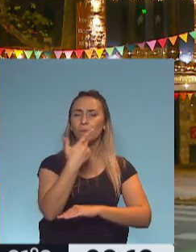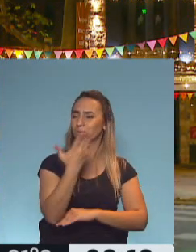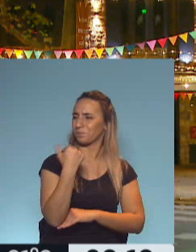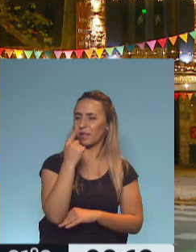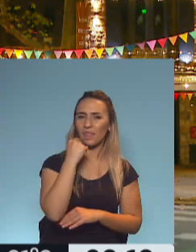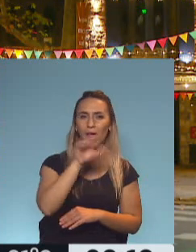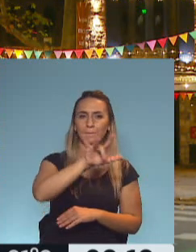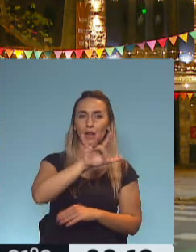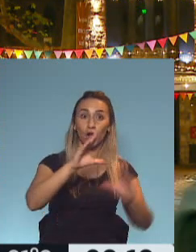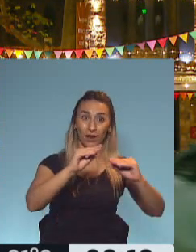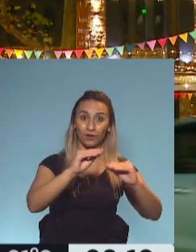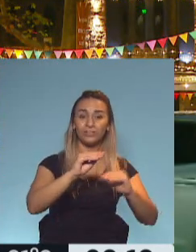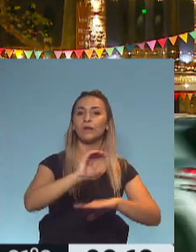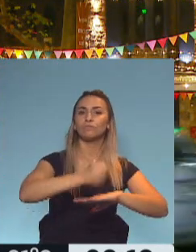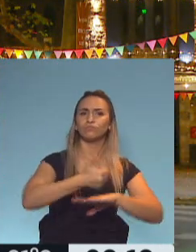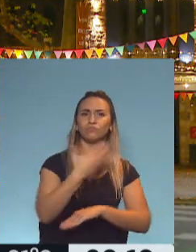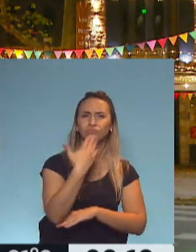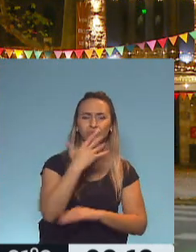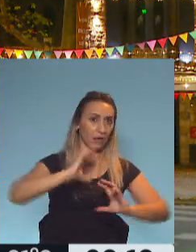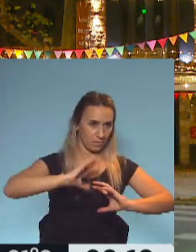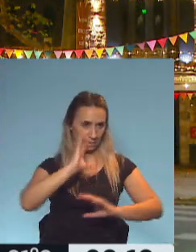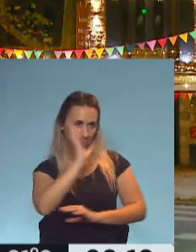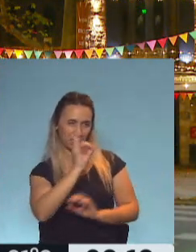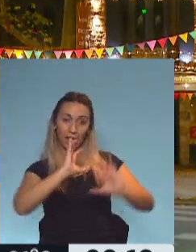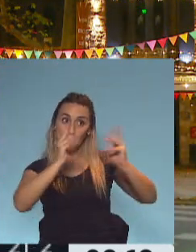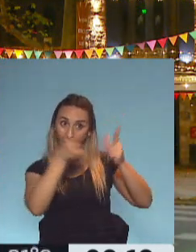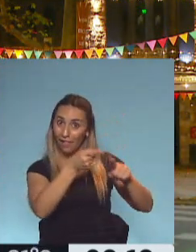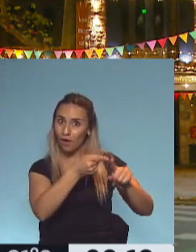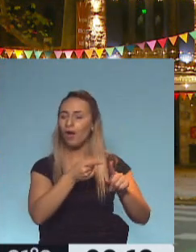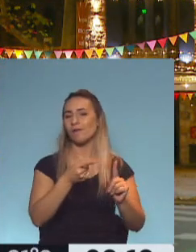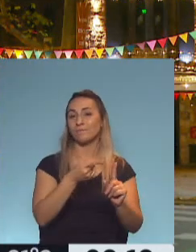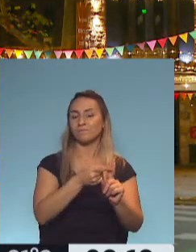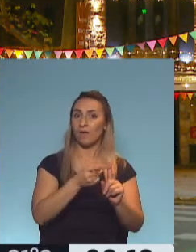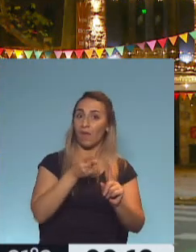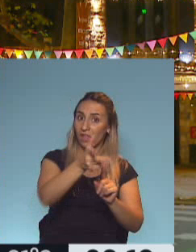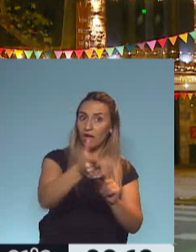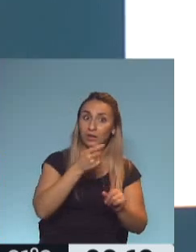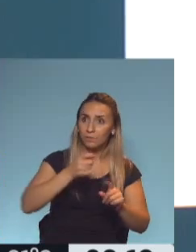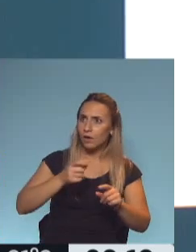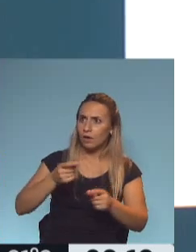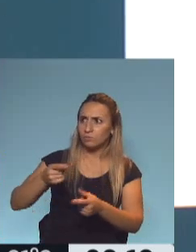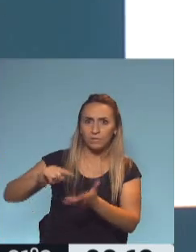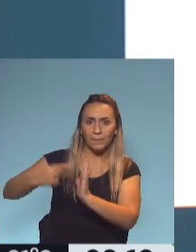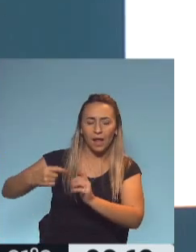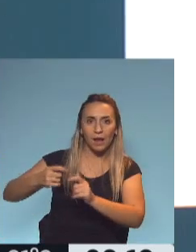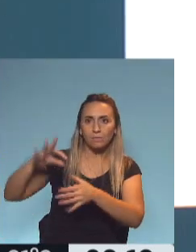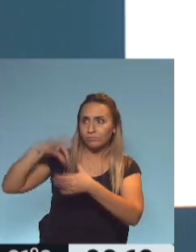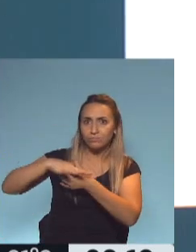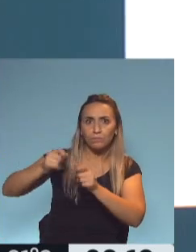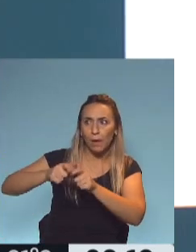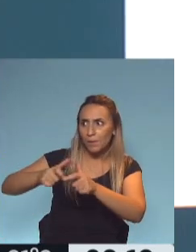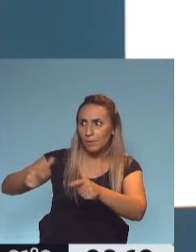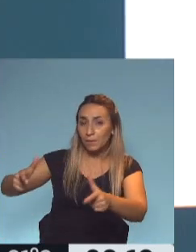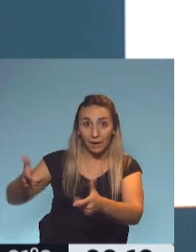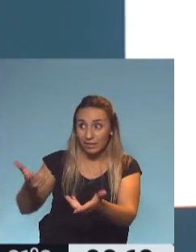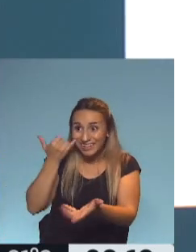día miércoles a la noche, el enojo de que la Ciudad de Buenos Aires crecían los casos y no tomaba ningún tipo de decisión. Bueno, según el propio